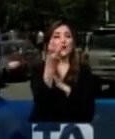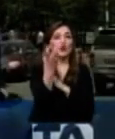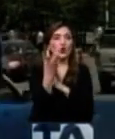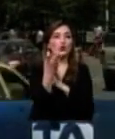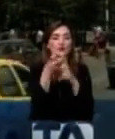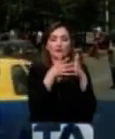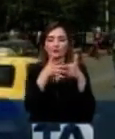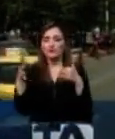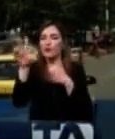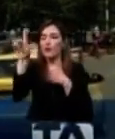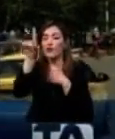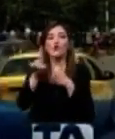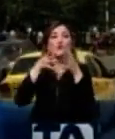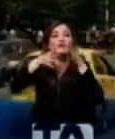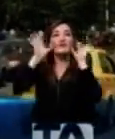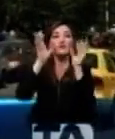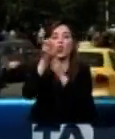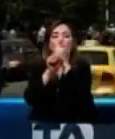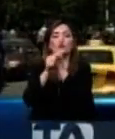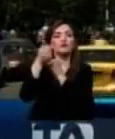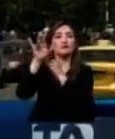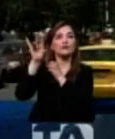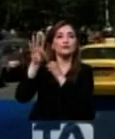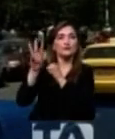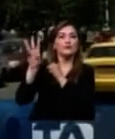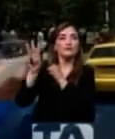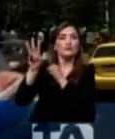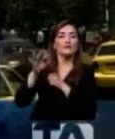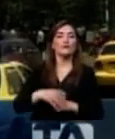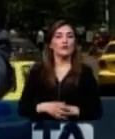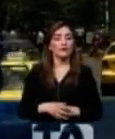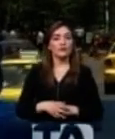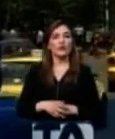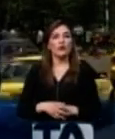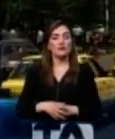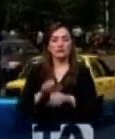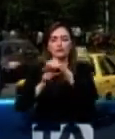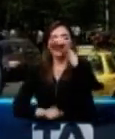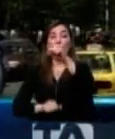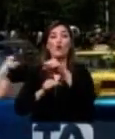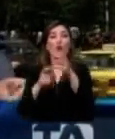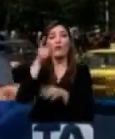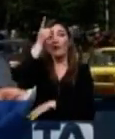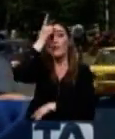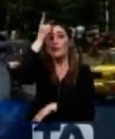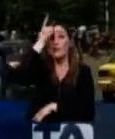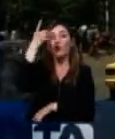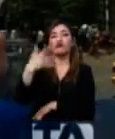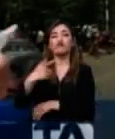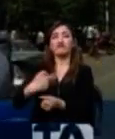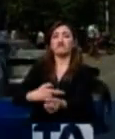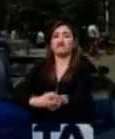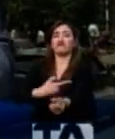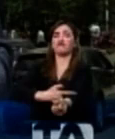y el 31 de diciembre de 2016 el principal hallazgo es el endeudamiento excesivo